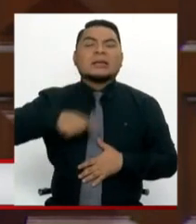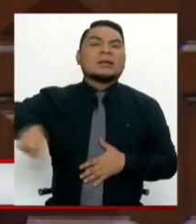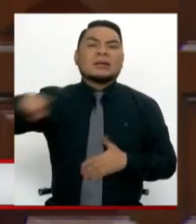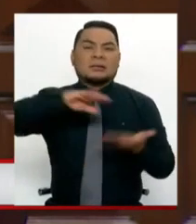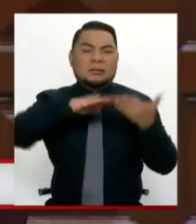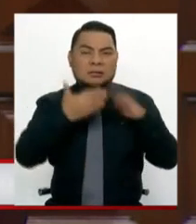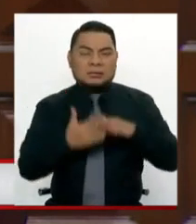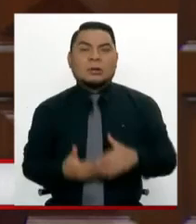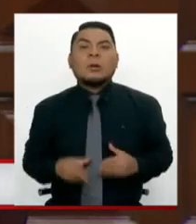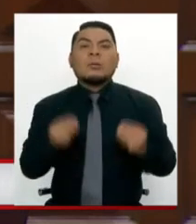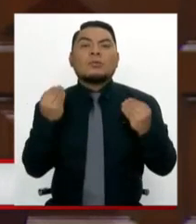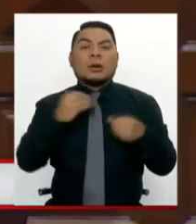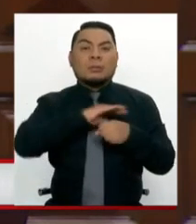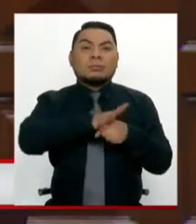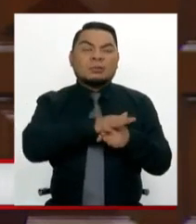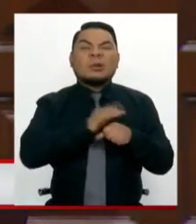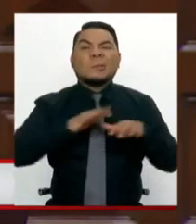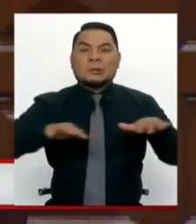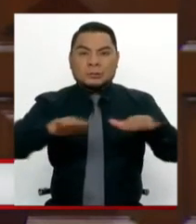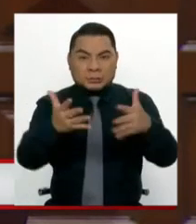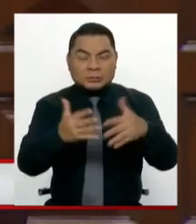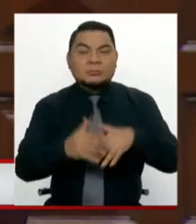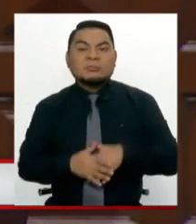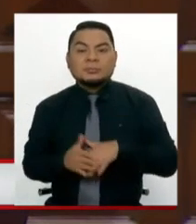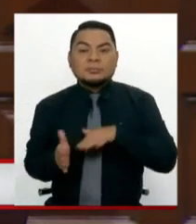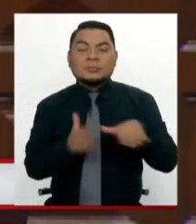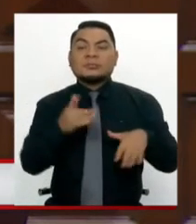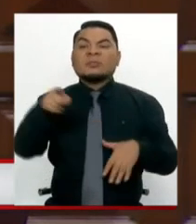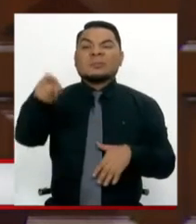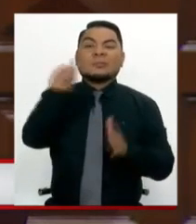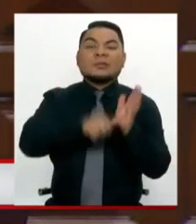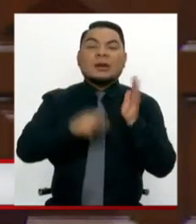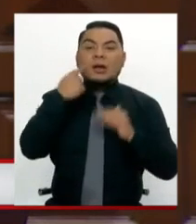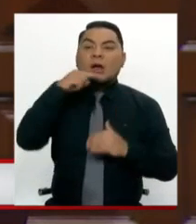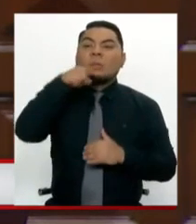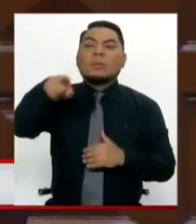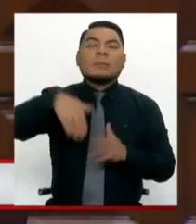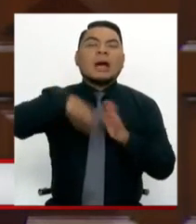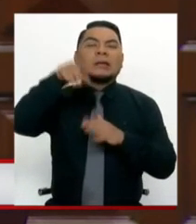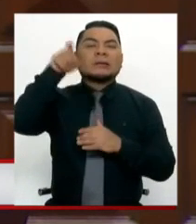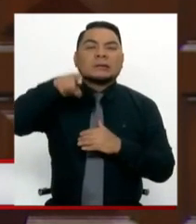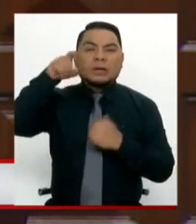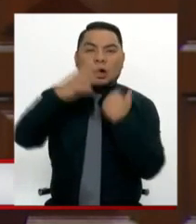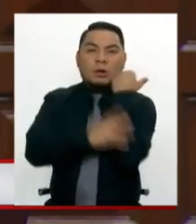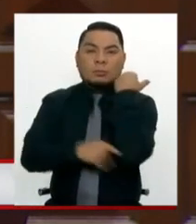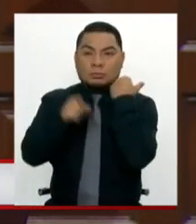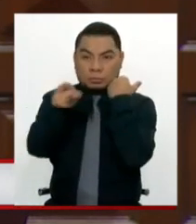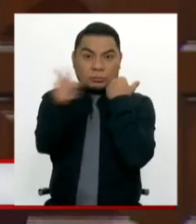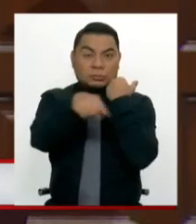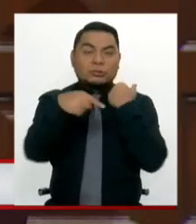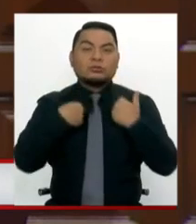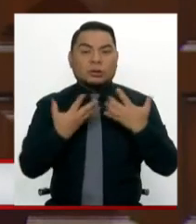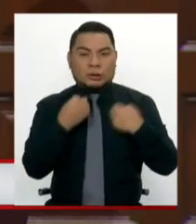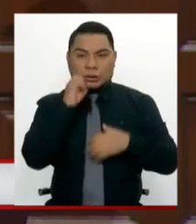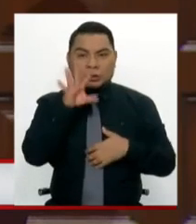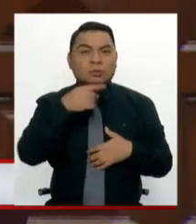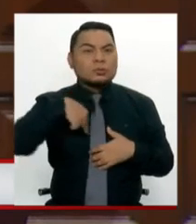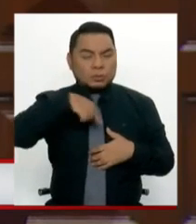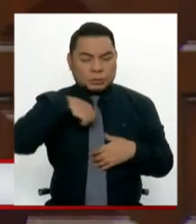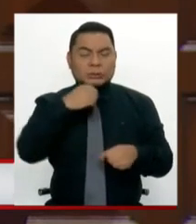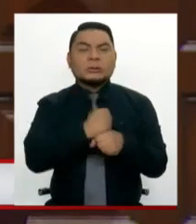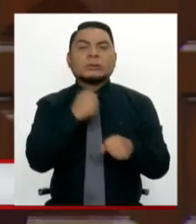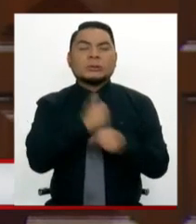contexto post-pandemia. A mis hermanos y hermanas más necesitados, quiero decirles que estamos